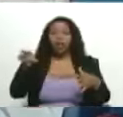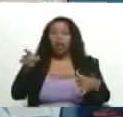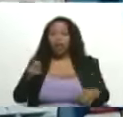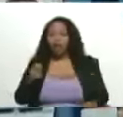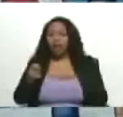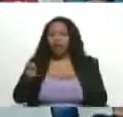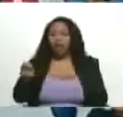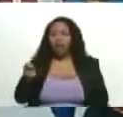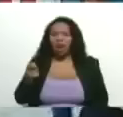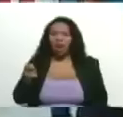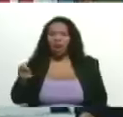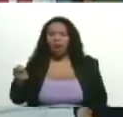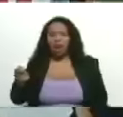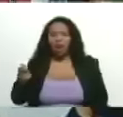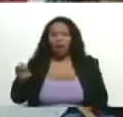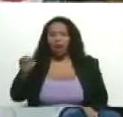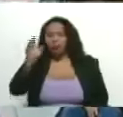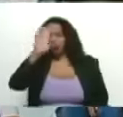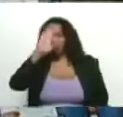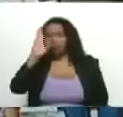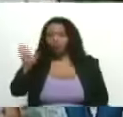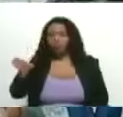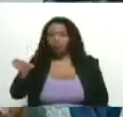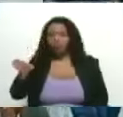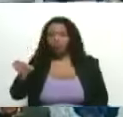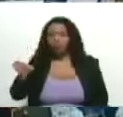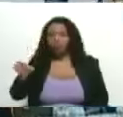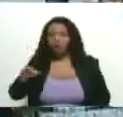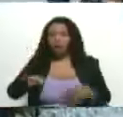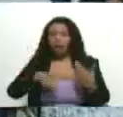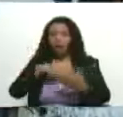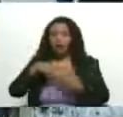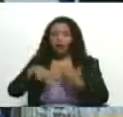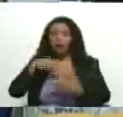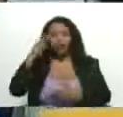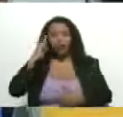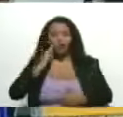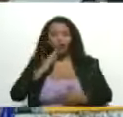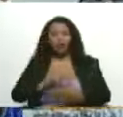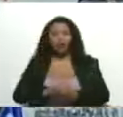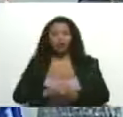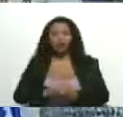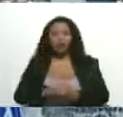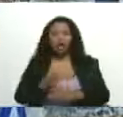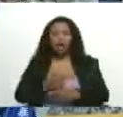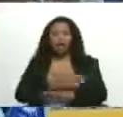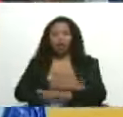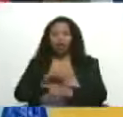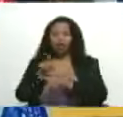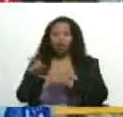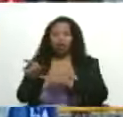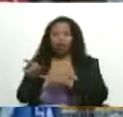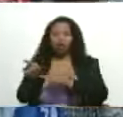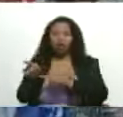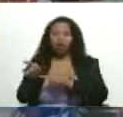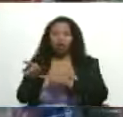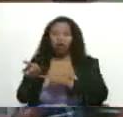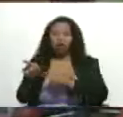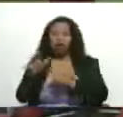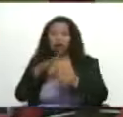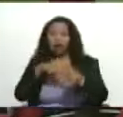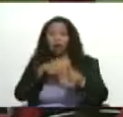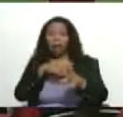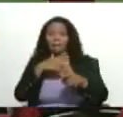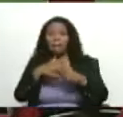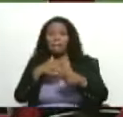provocación directa a la revolución bolivariana. Ante eso, ante las amenazas de